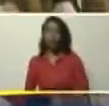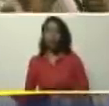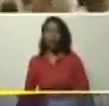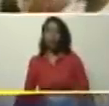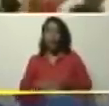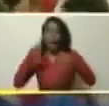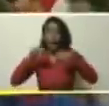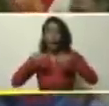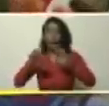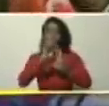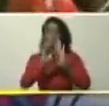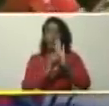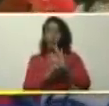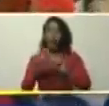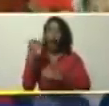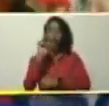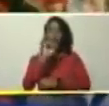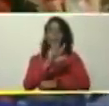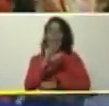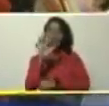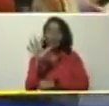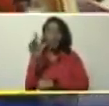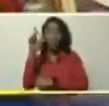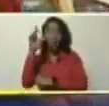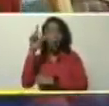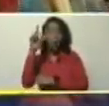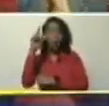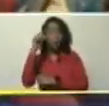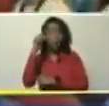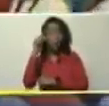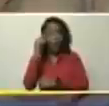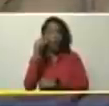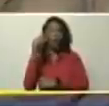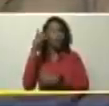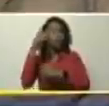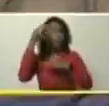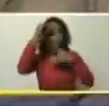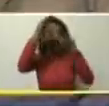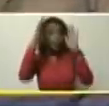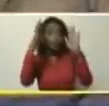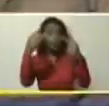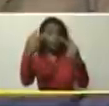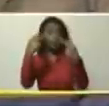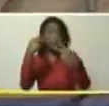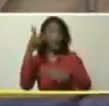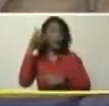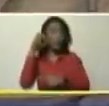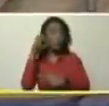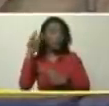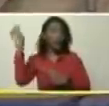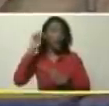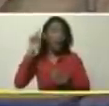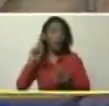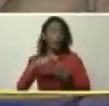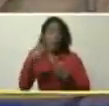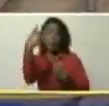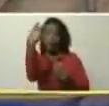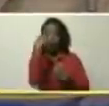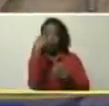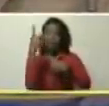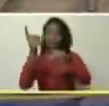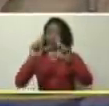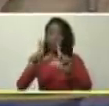En esta etapa quedan 35 días. Oído, Barinas, oído. Me escuchan por radio, me ven por